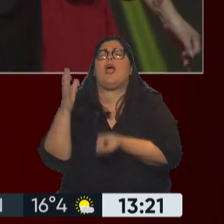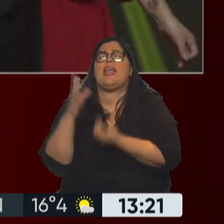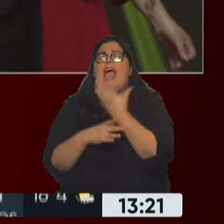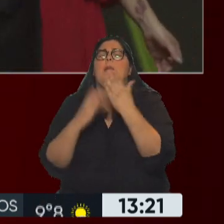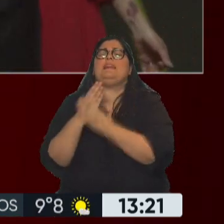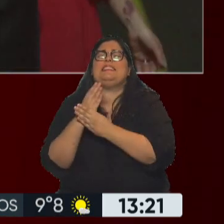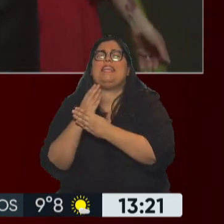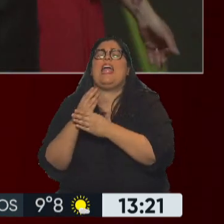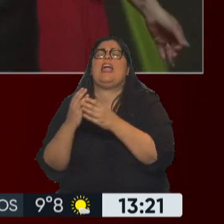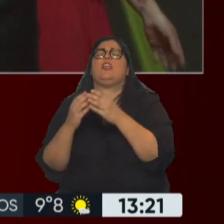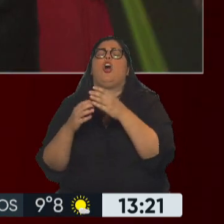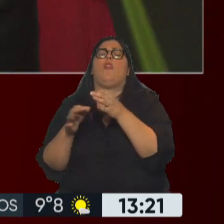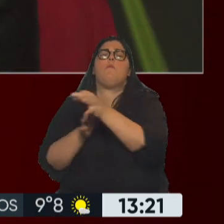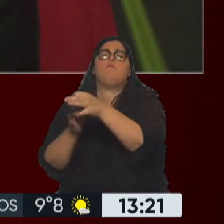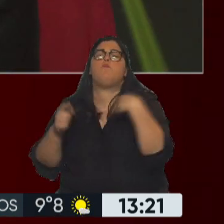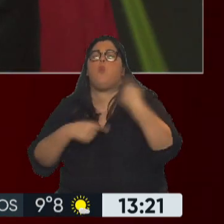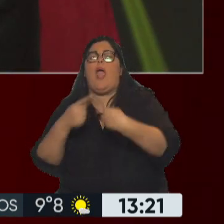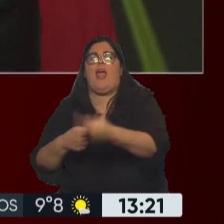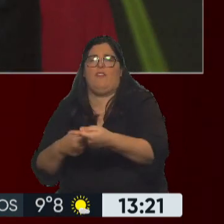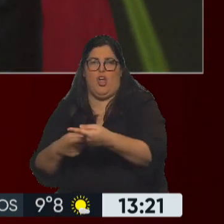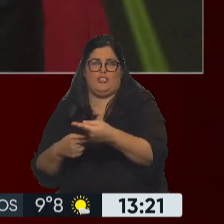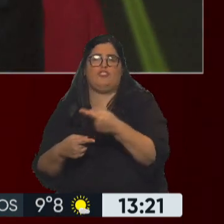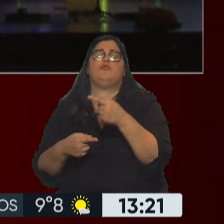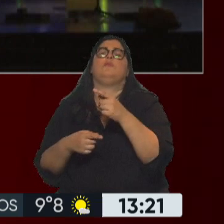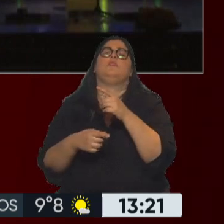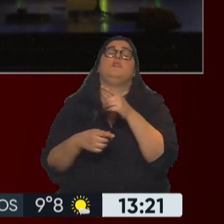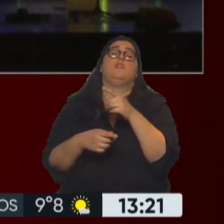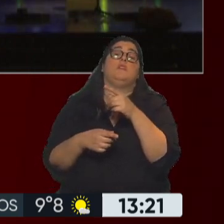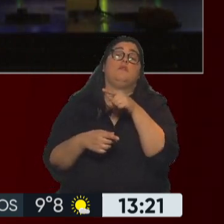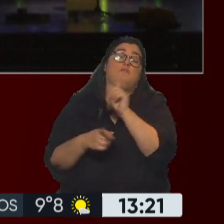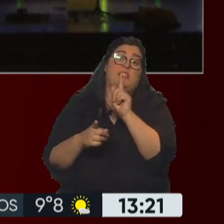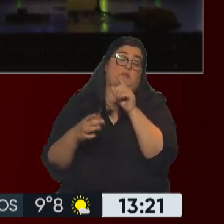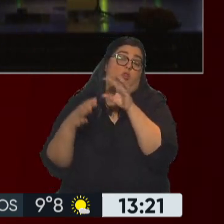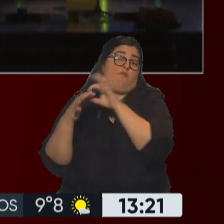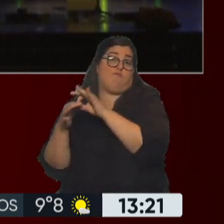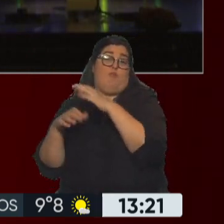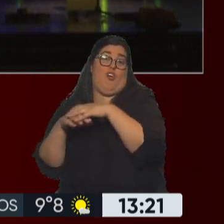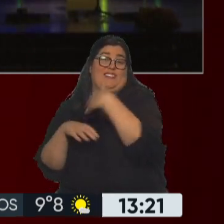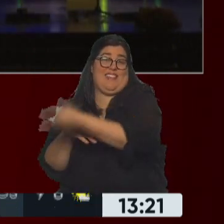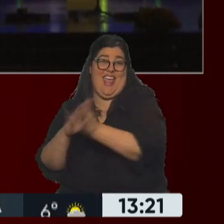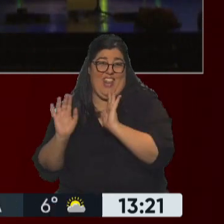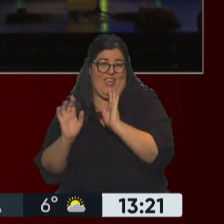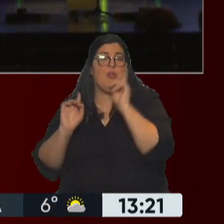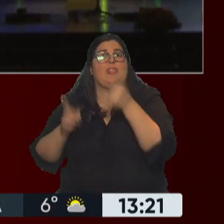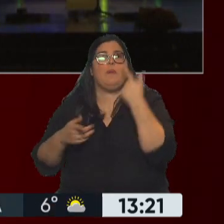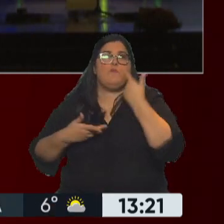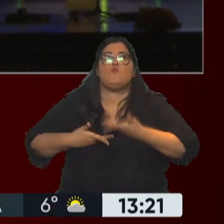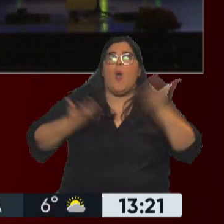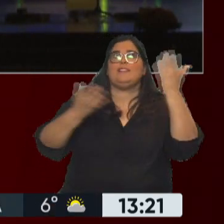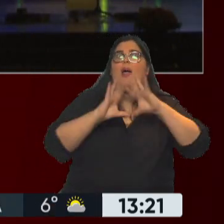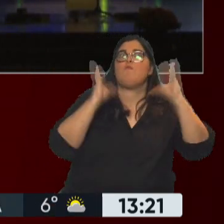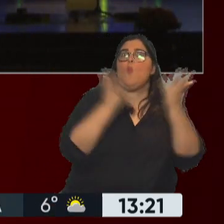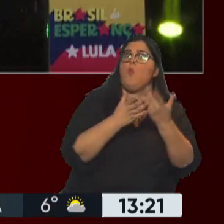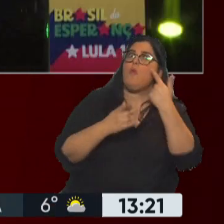de los pueblos originarios. Eso está en línea con esa izquierda y también una demostración para el mundo de que, mire, yo vengo